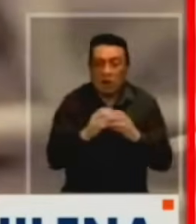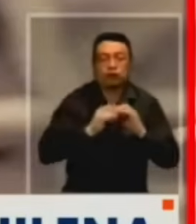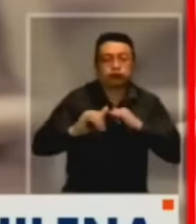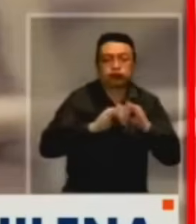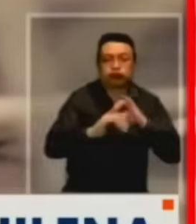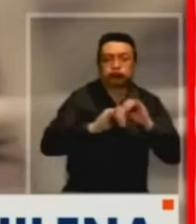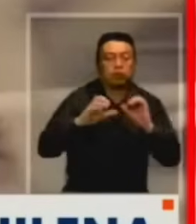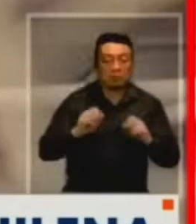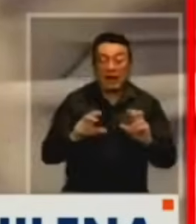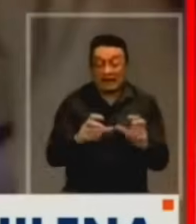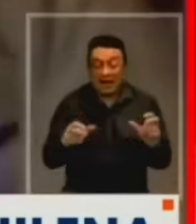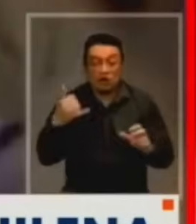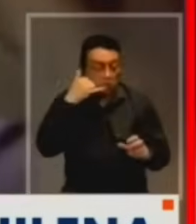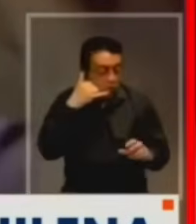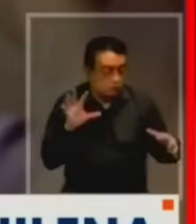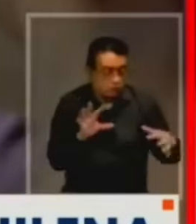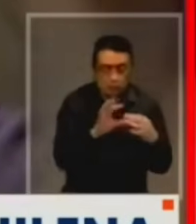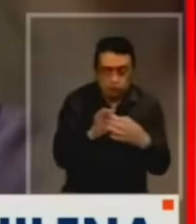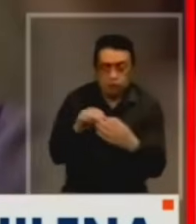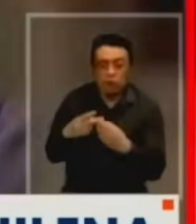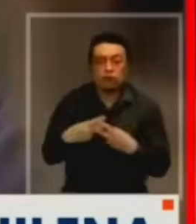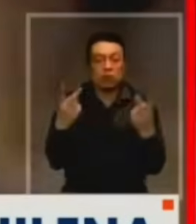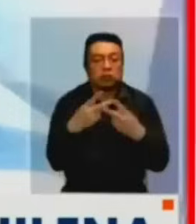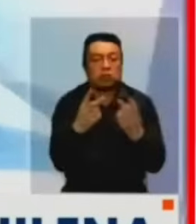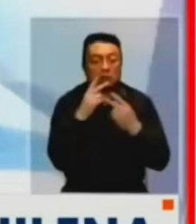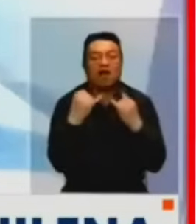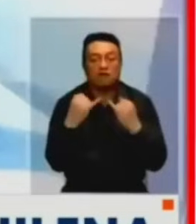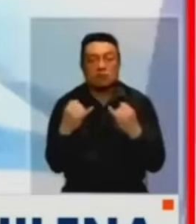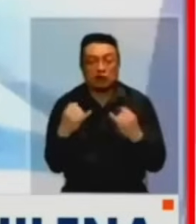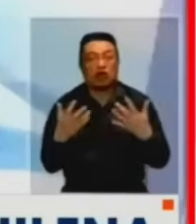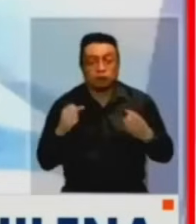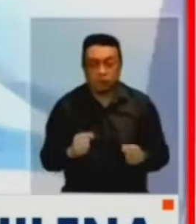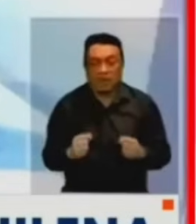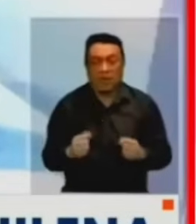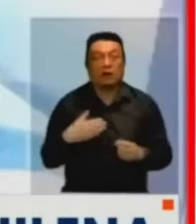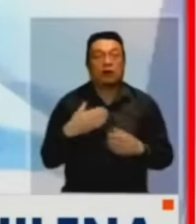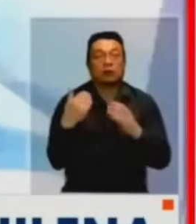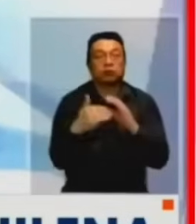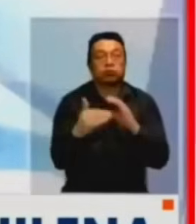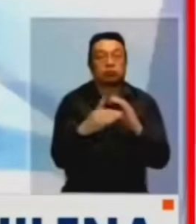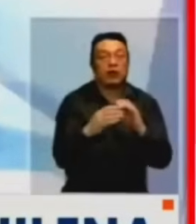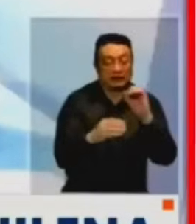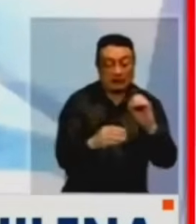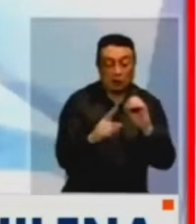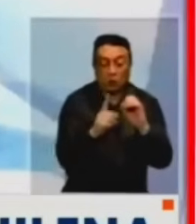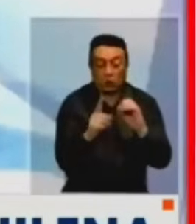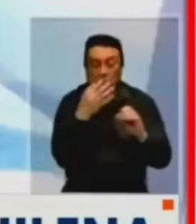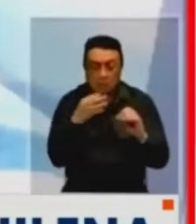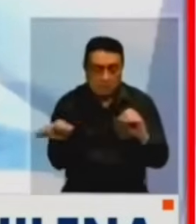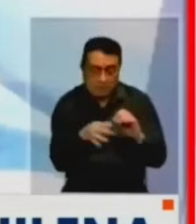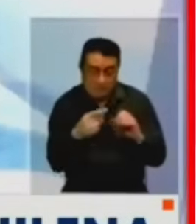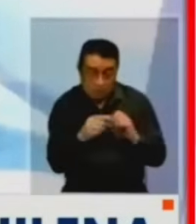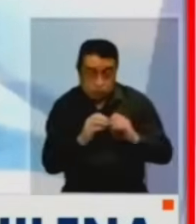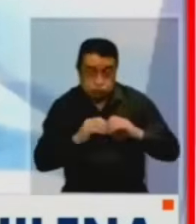las radios con los celulares y podemos transmitir información. Nosotros mandamos un 0 y un 1, pero en audio en alta frecuencia, que